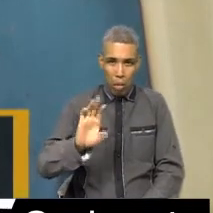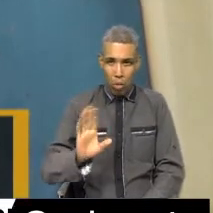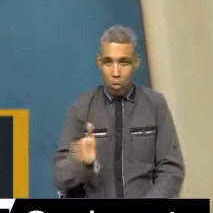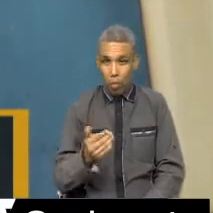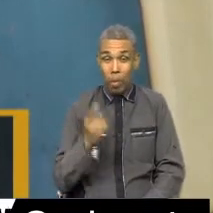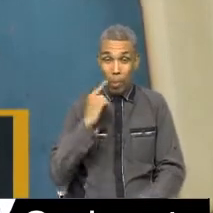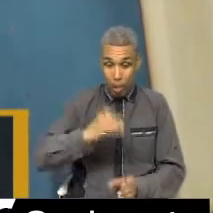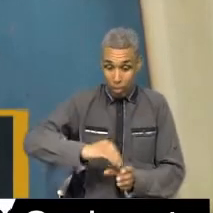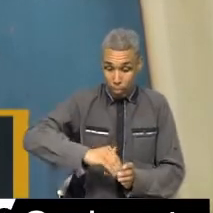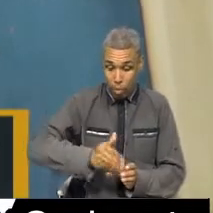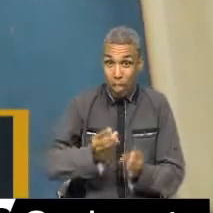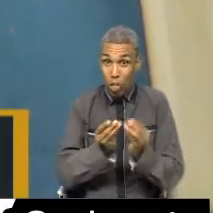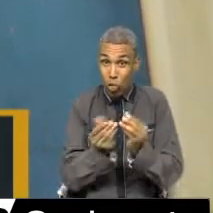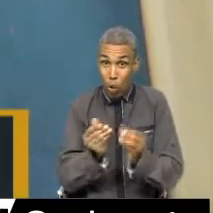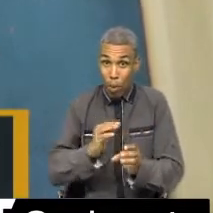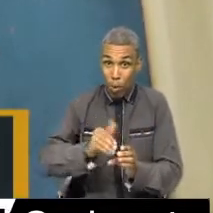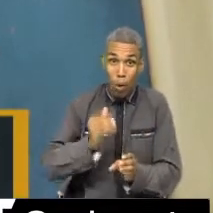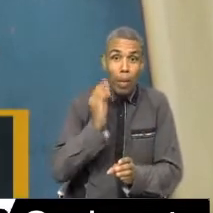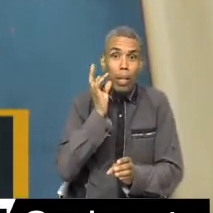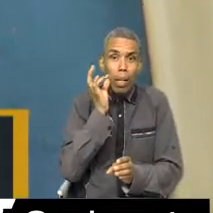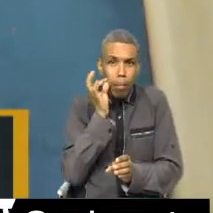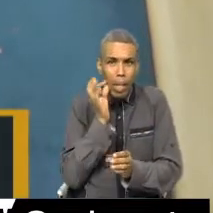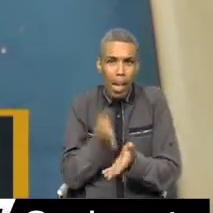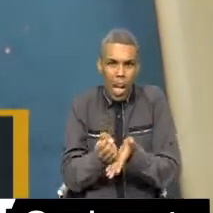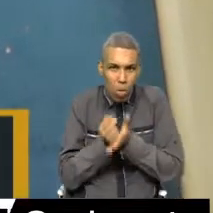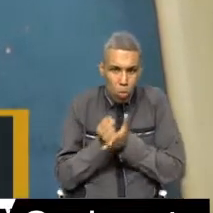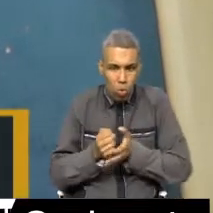Vaselina, que es para hidratarle la piel,